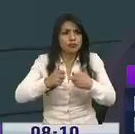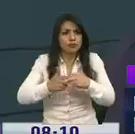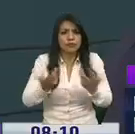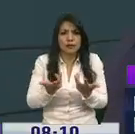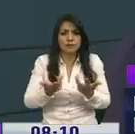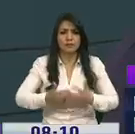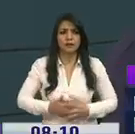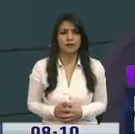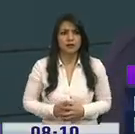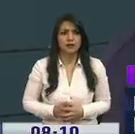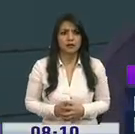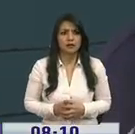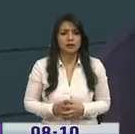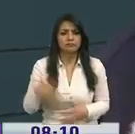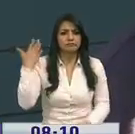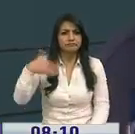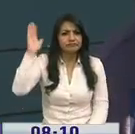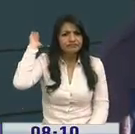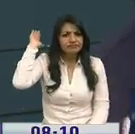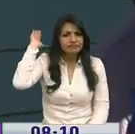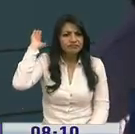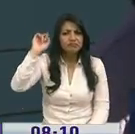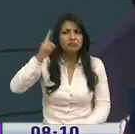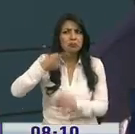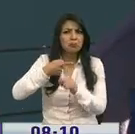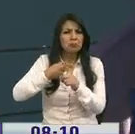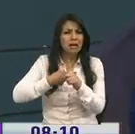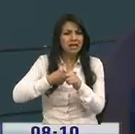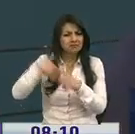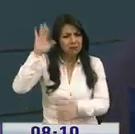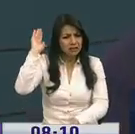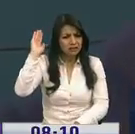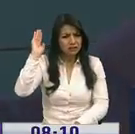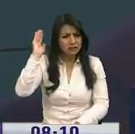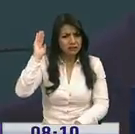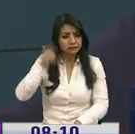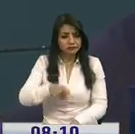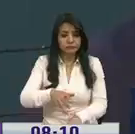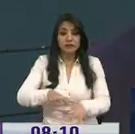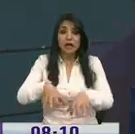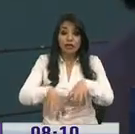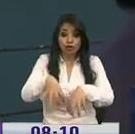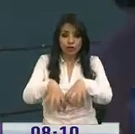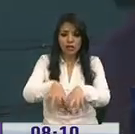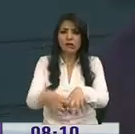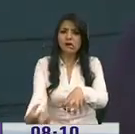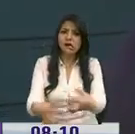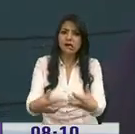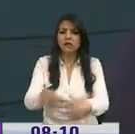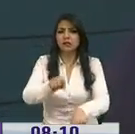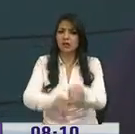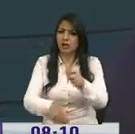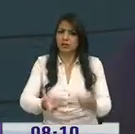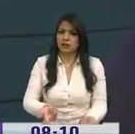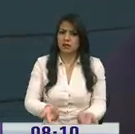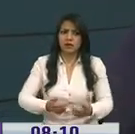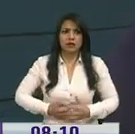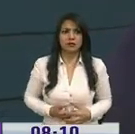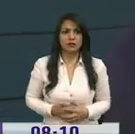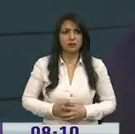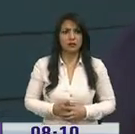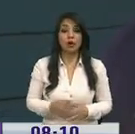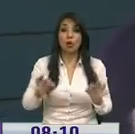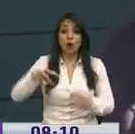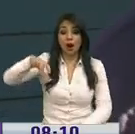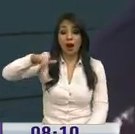inconvenientes. Ya es más de mes. Y entonces ve el adoquinado como le daña. Ya no tenemos